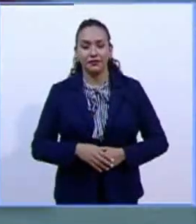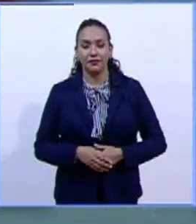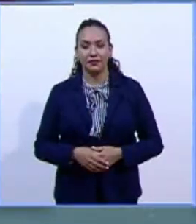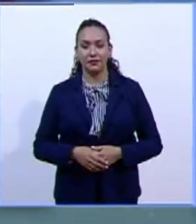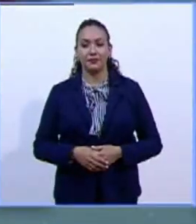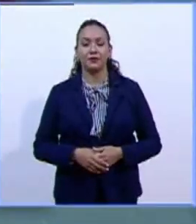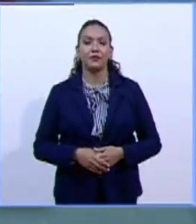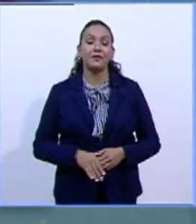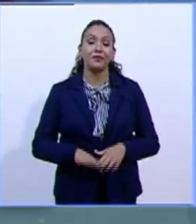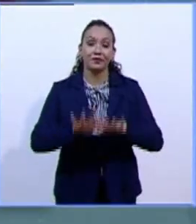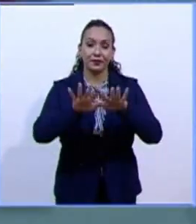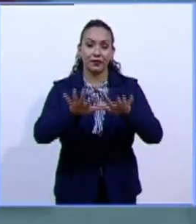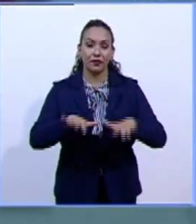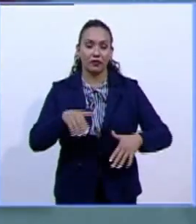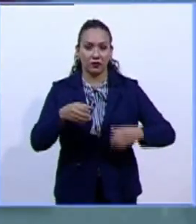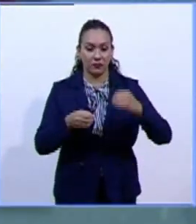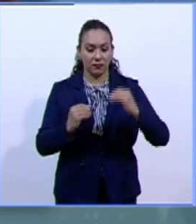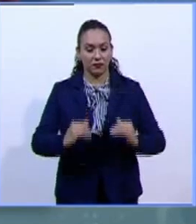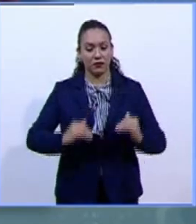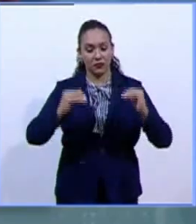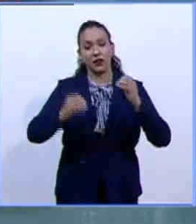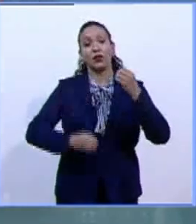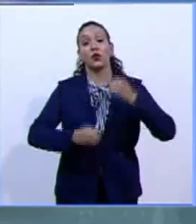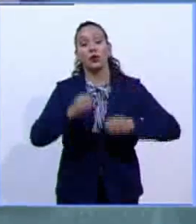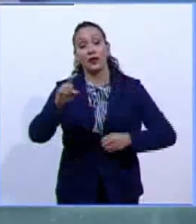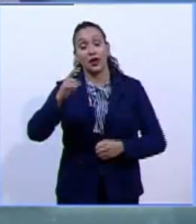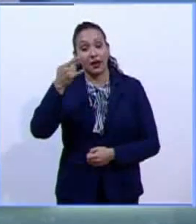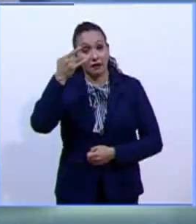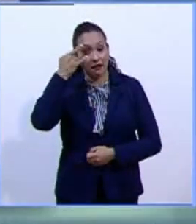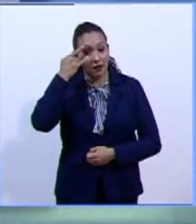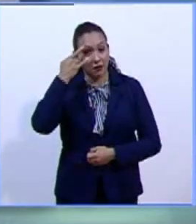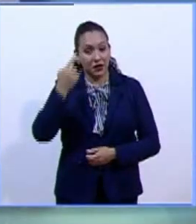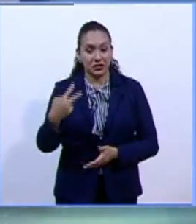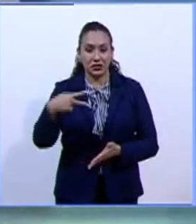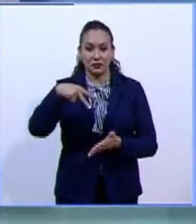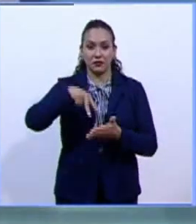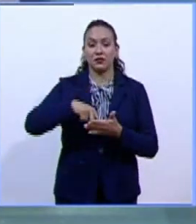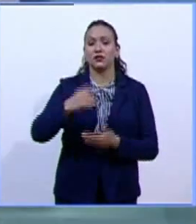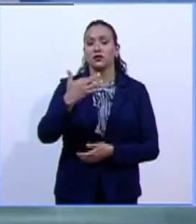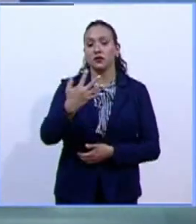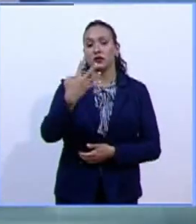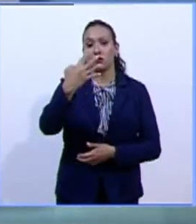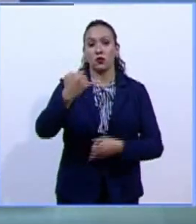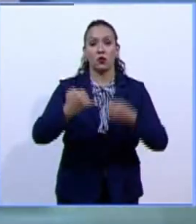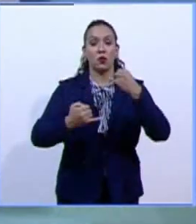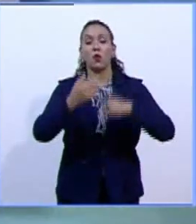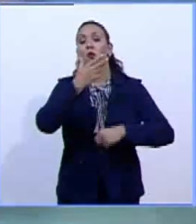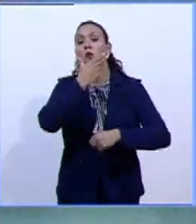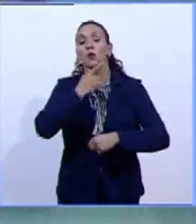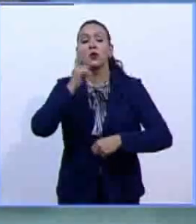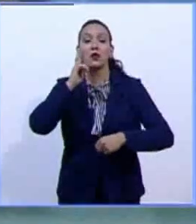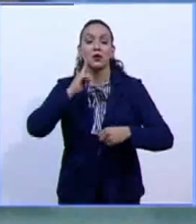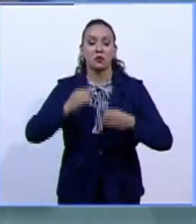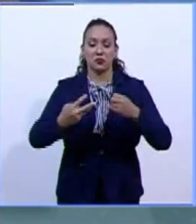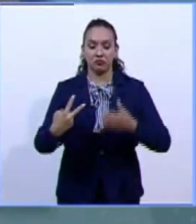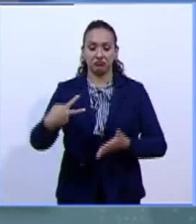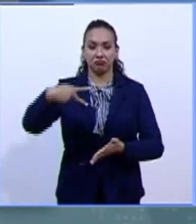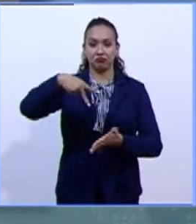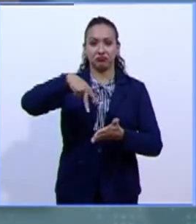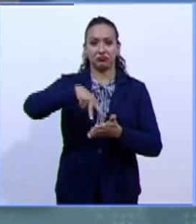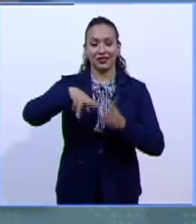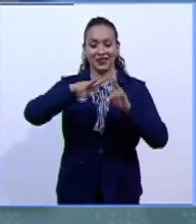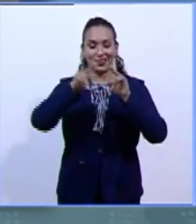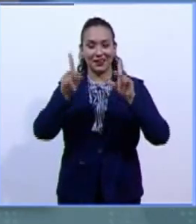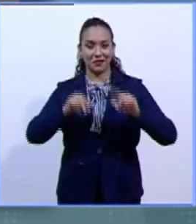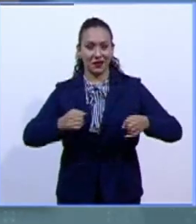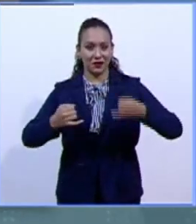El Pleno del Tribunal Superior de Justicia de Campeche tomó protesta a 54 juezas y jueces de paz, quienes se encargarán de